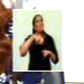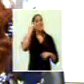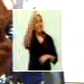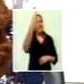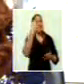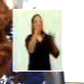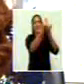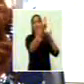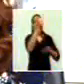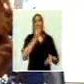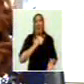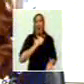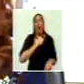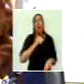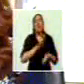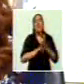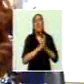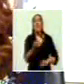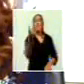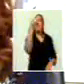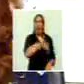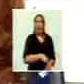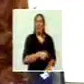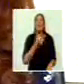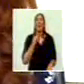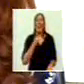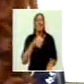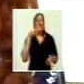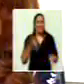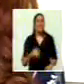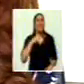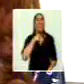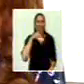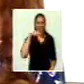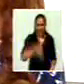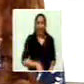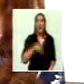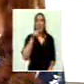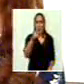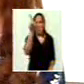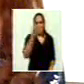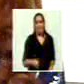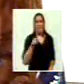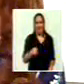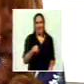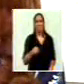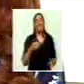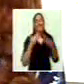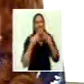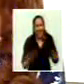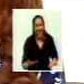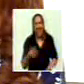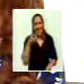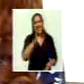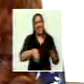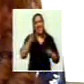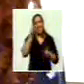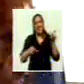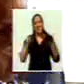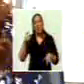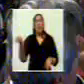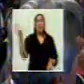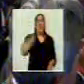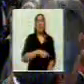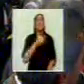elegir a su país, a tu país, la Argentina. La verdad que muchas gracias por elegir de vuelta vivir en su país.